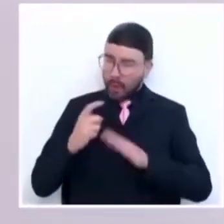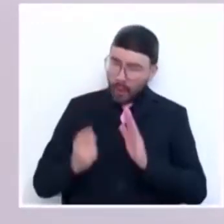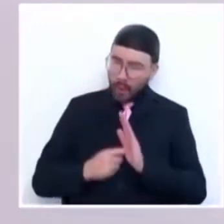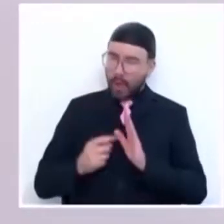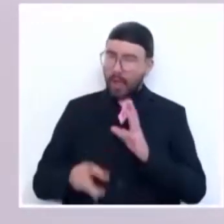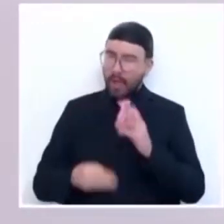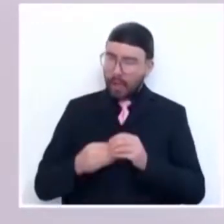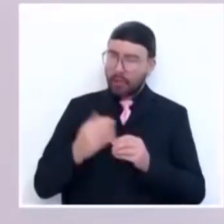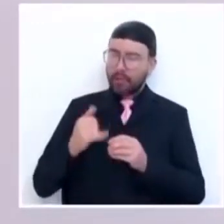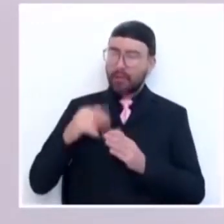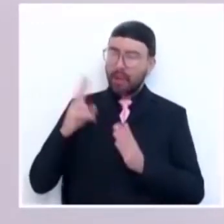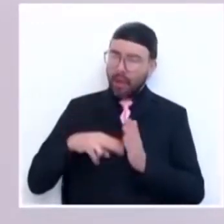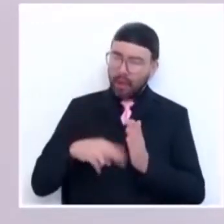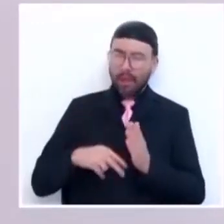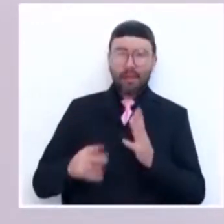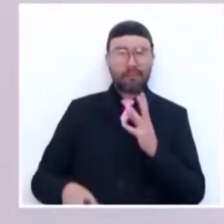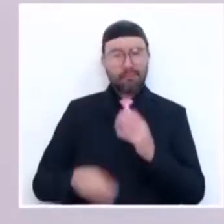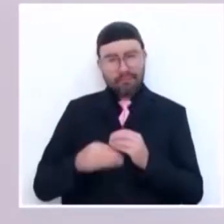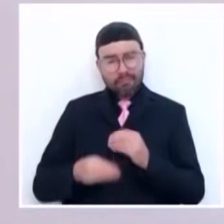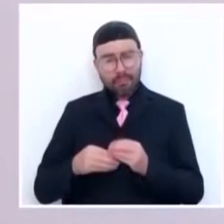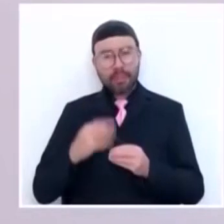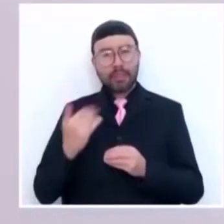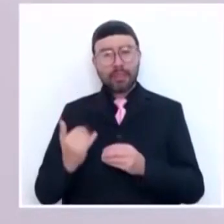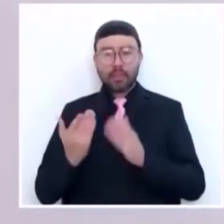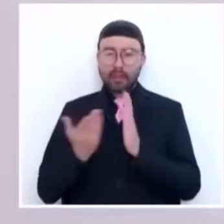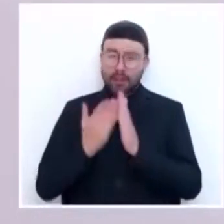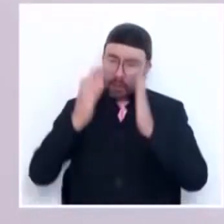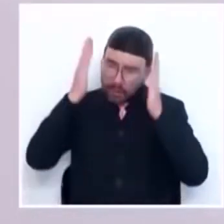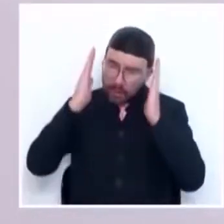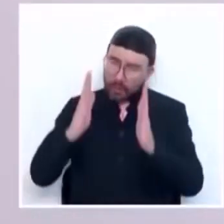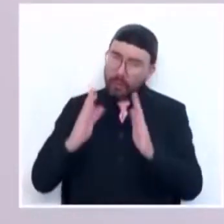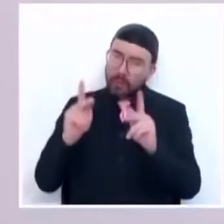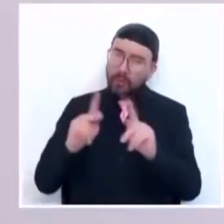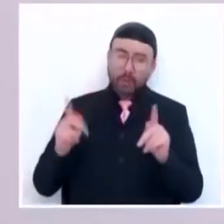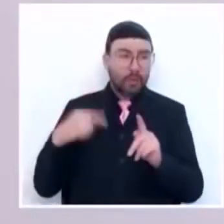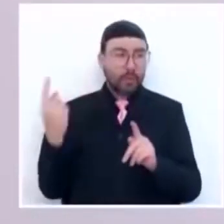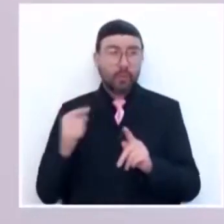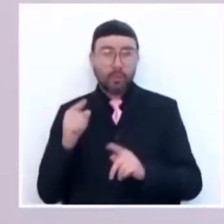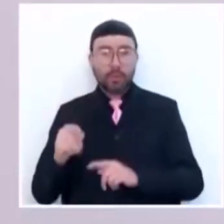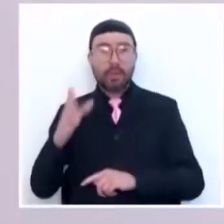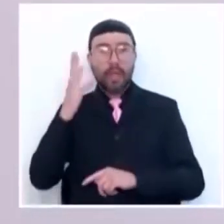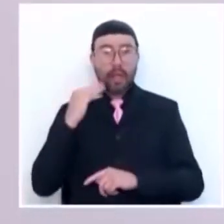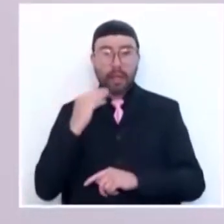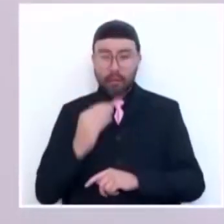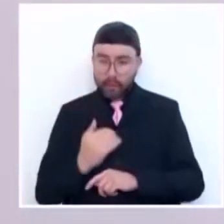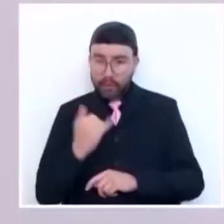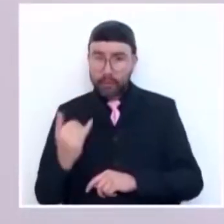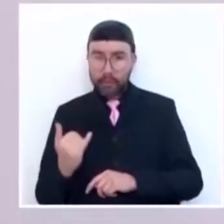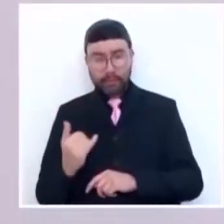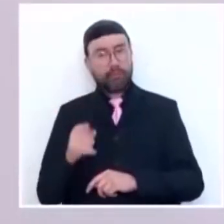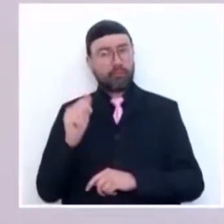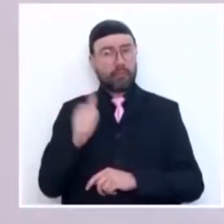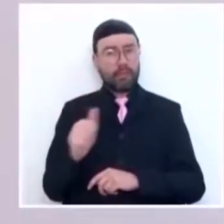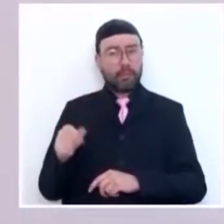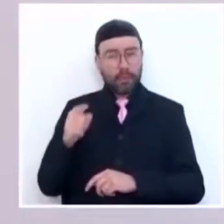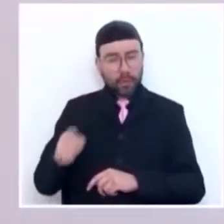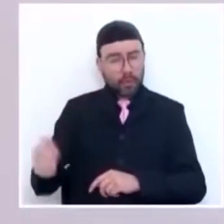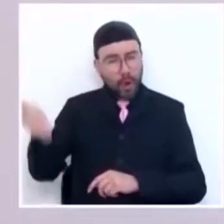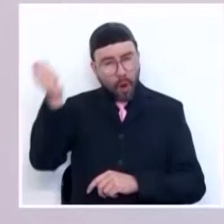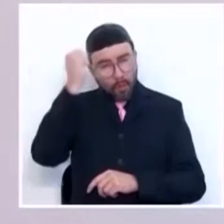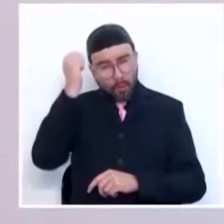de lecturas, de escuchar otras personas que con su experiencia, aún siendo